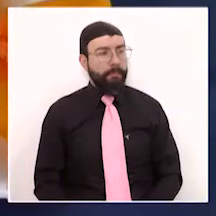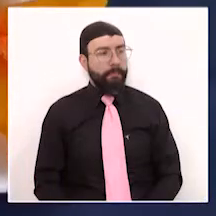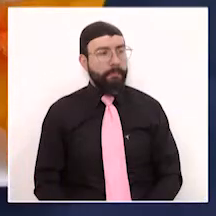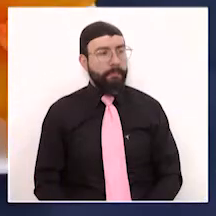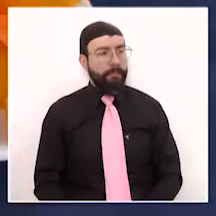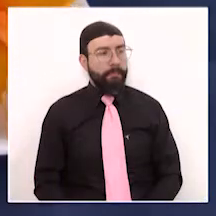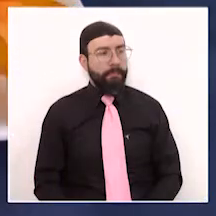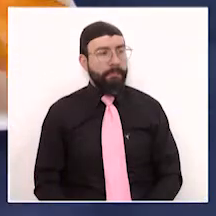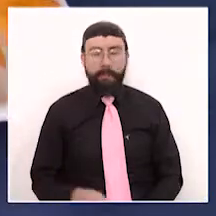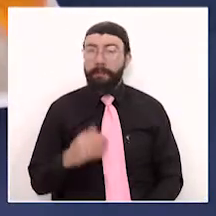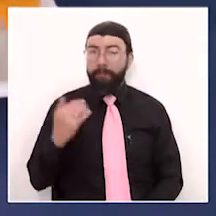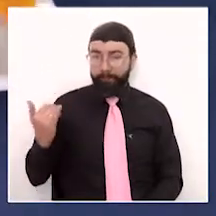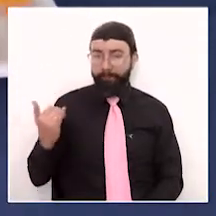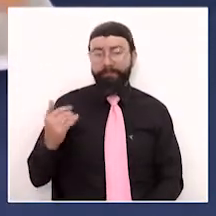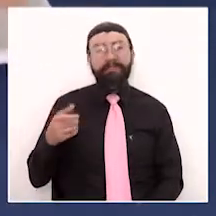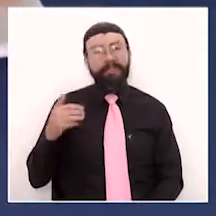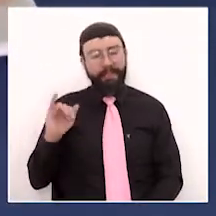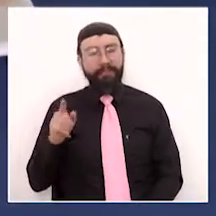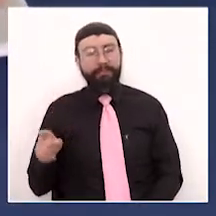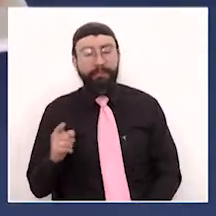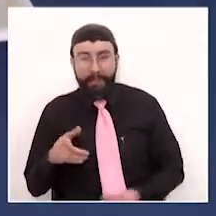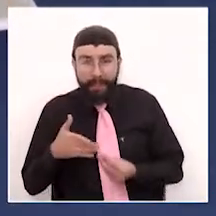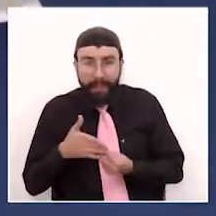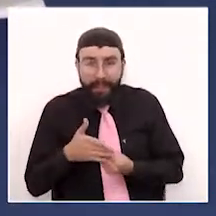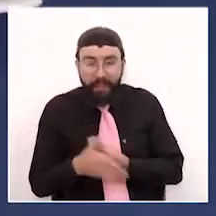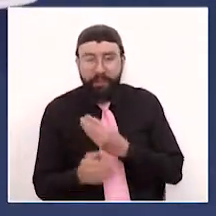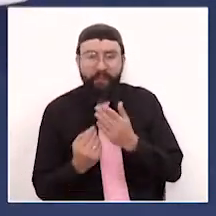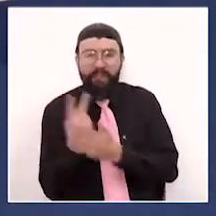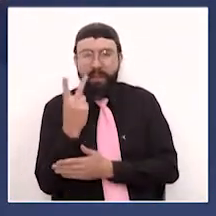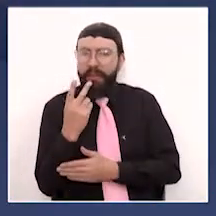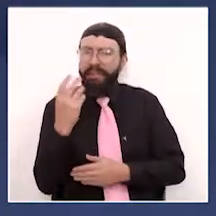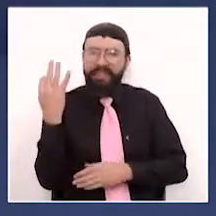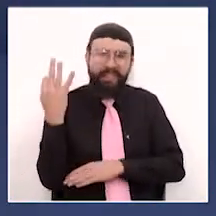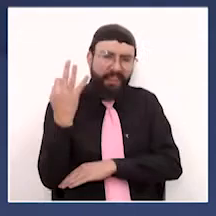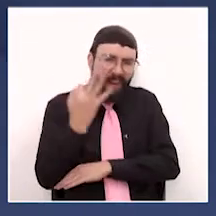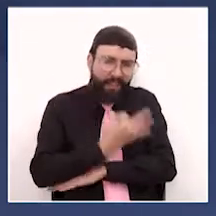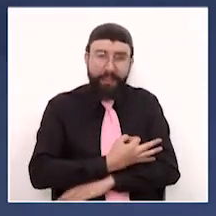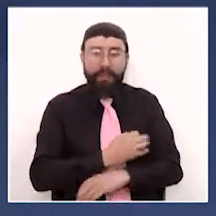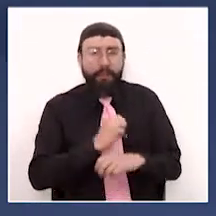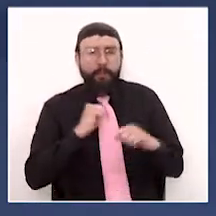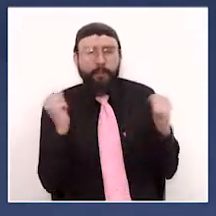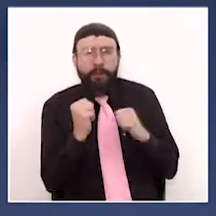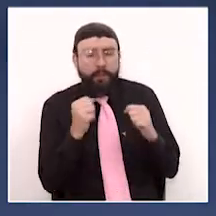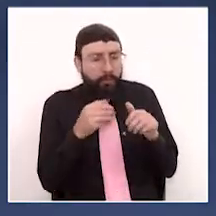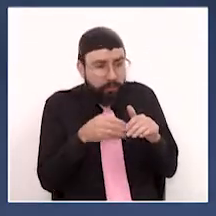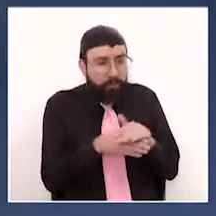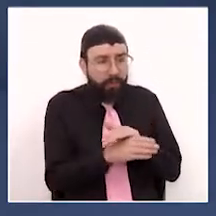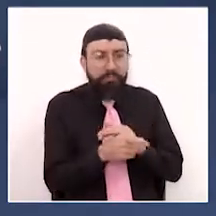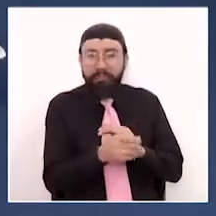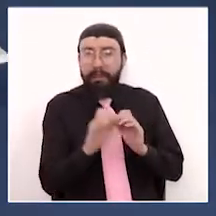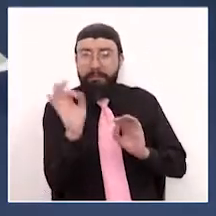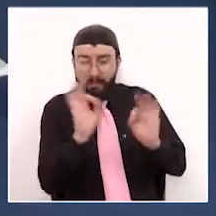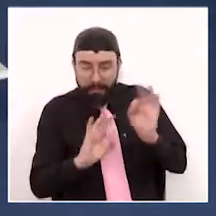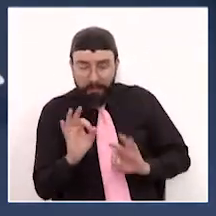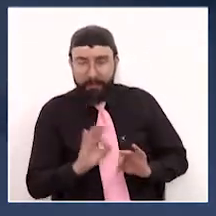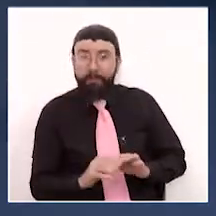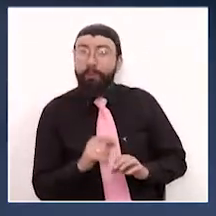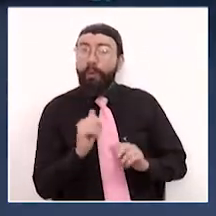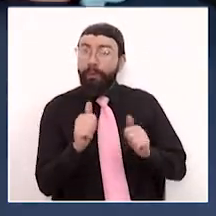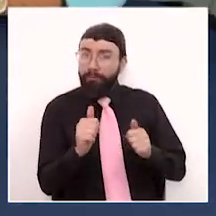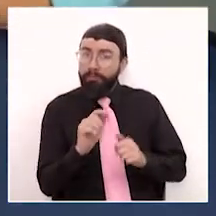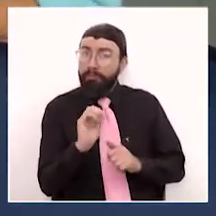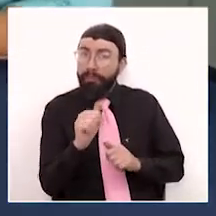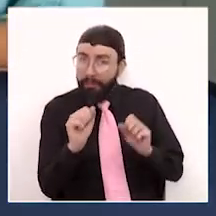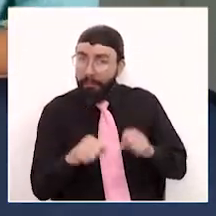Aquí está el resultado de nuestro queso vegano después de 3 días de refrigeración, aquí el recién preparado. Espero lo puedan preparar en sus